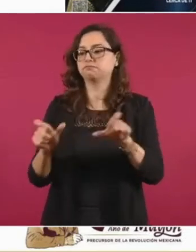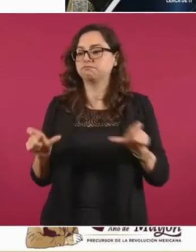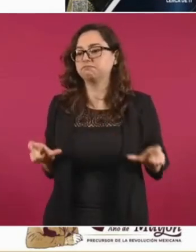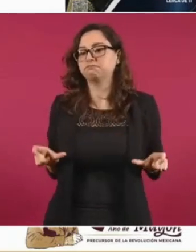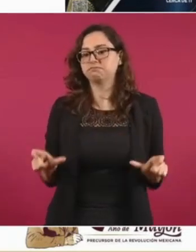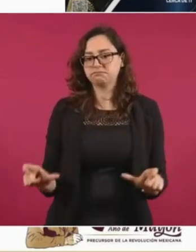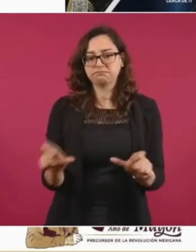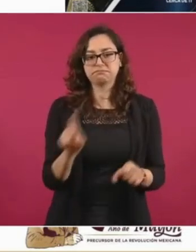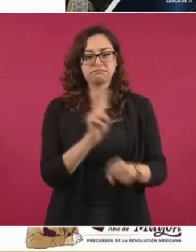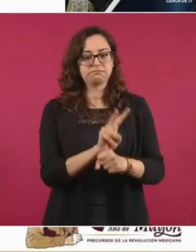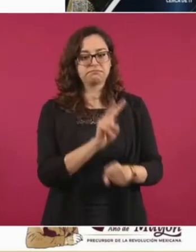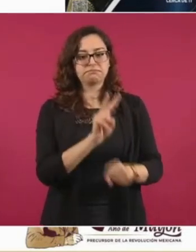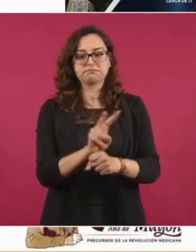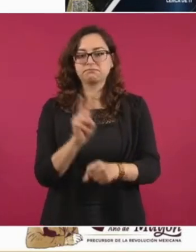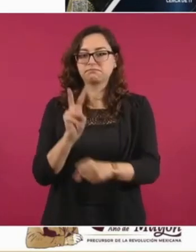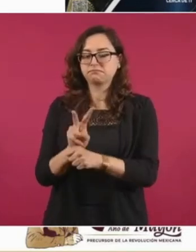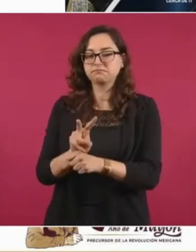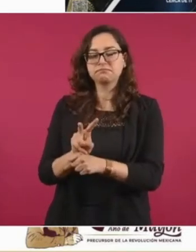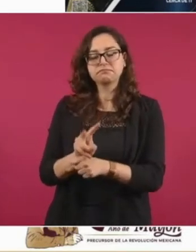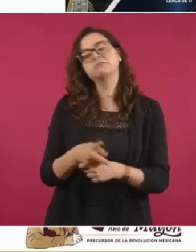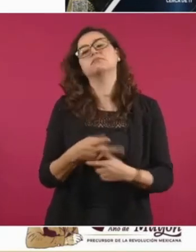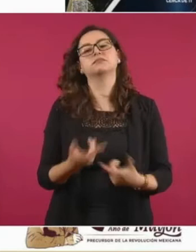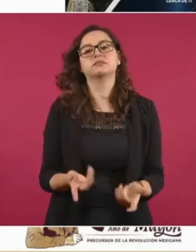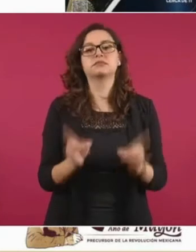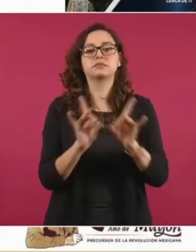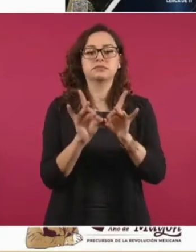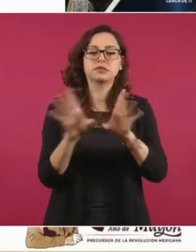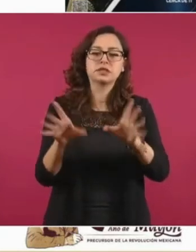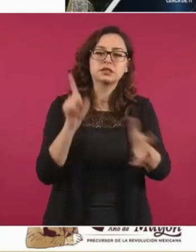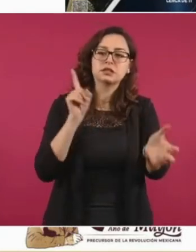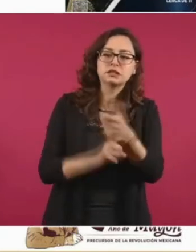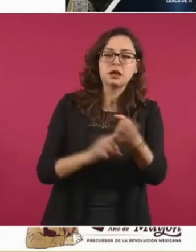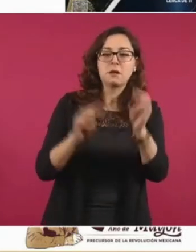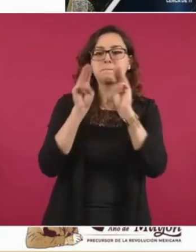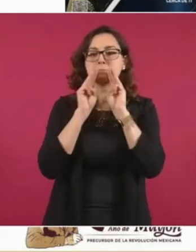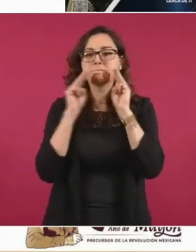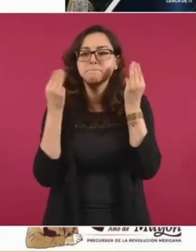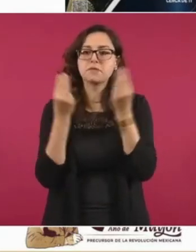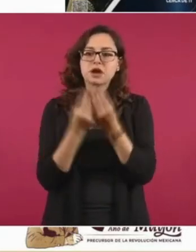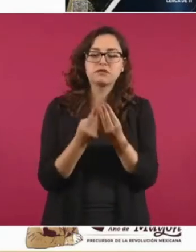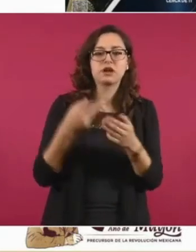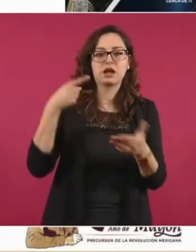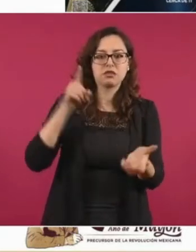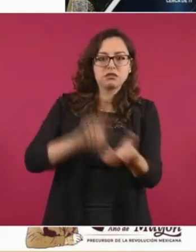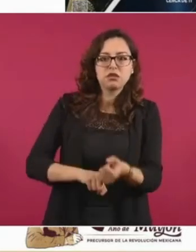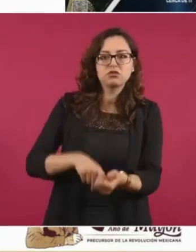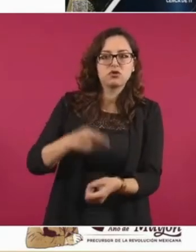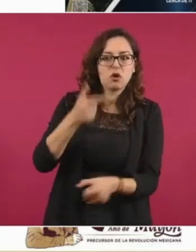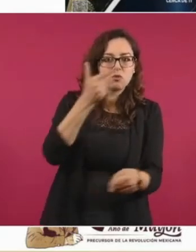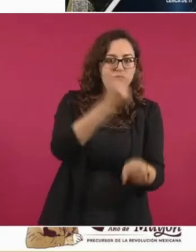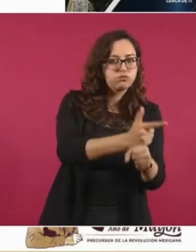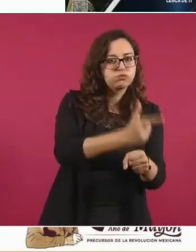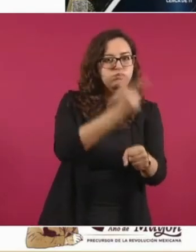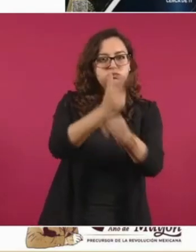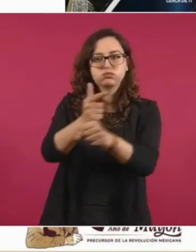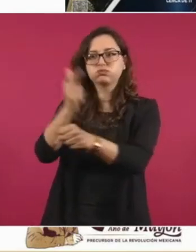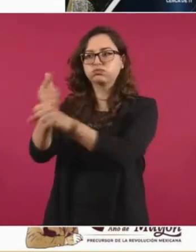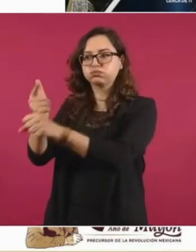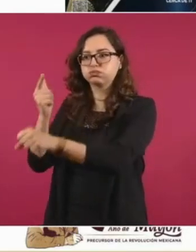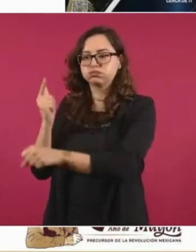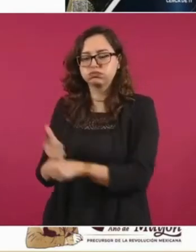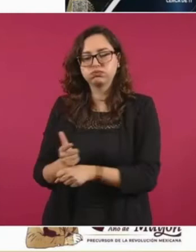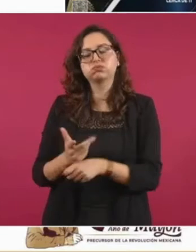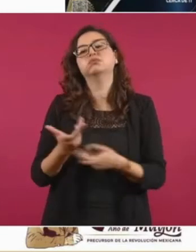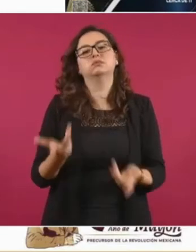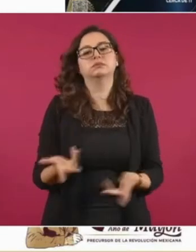dar un combate frontal a la delincuencia organizada que a lo largo del tiempo ha operado con